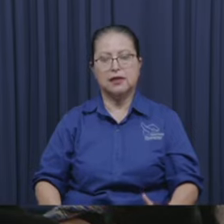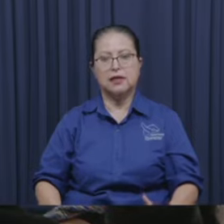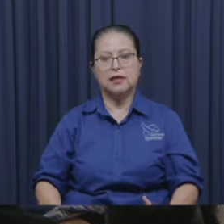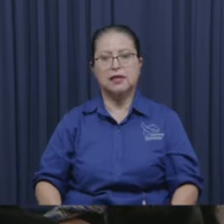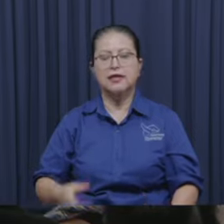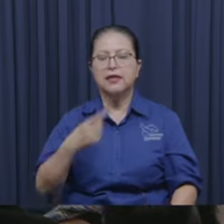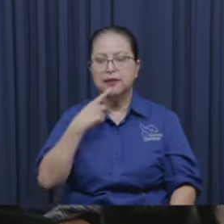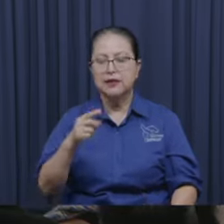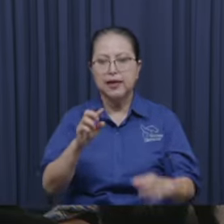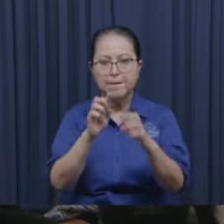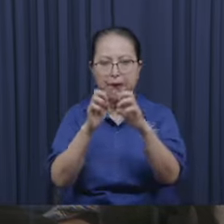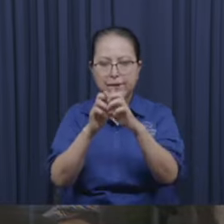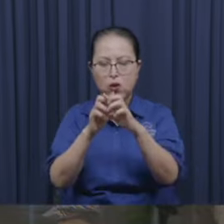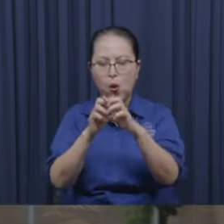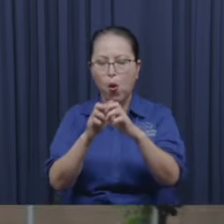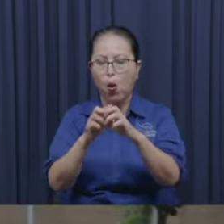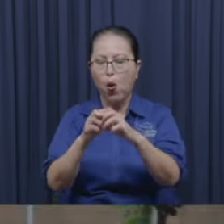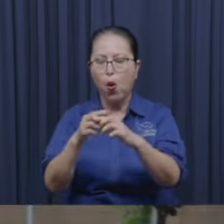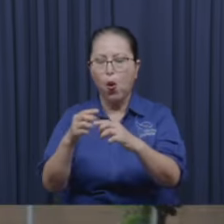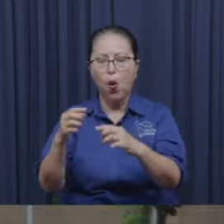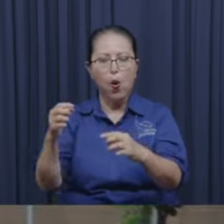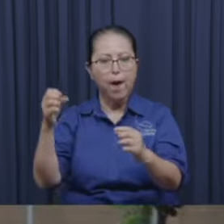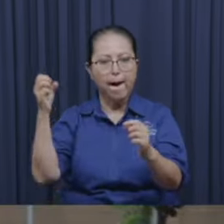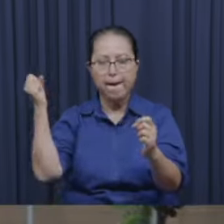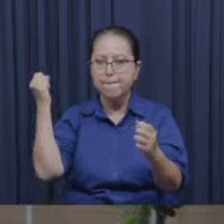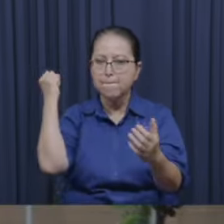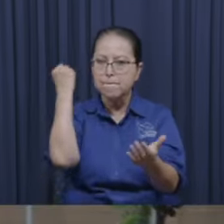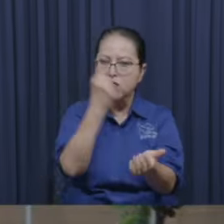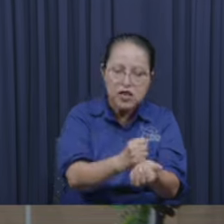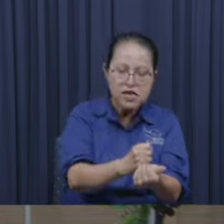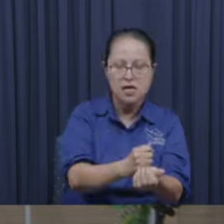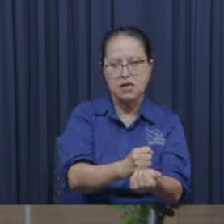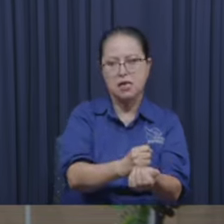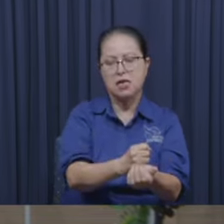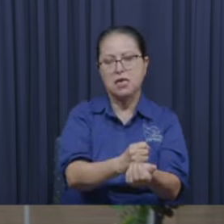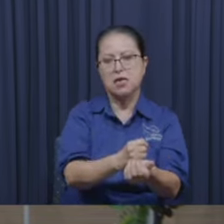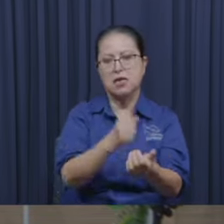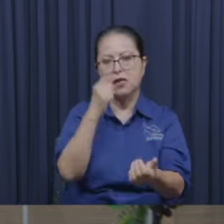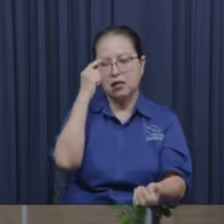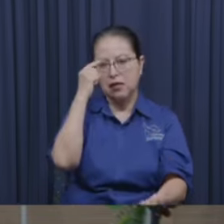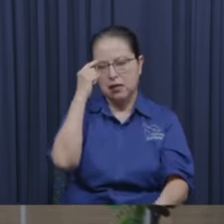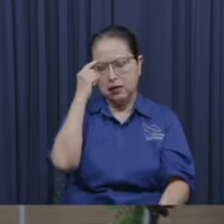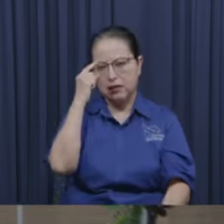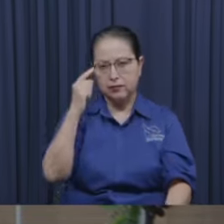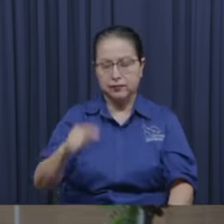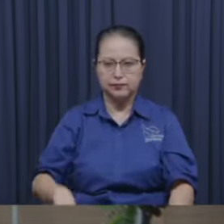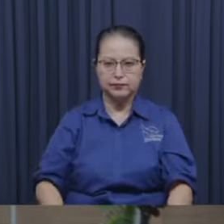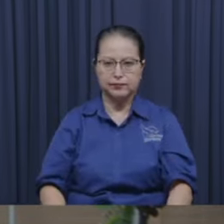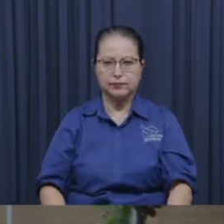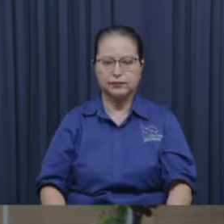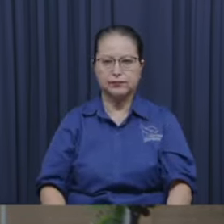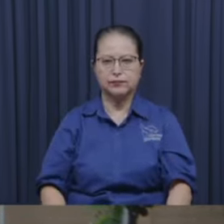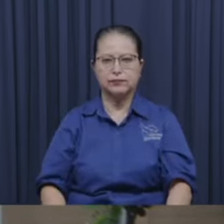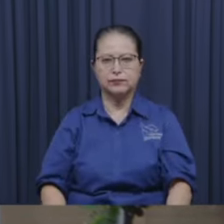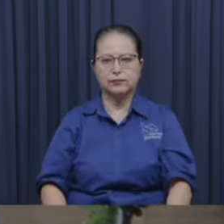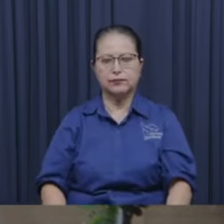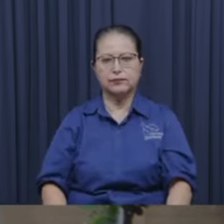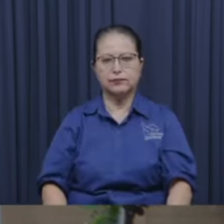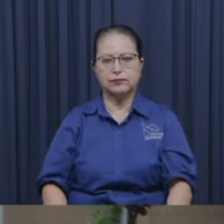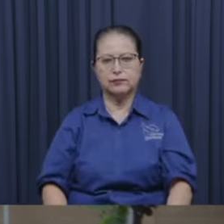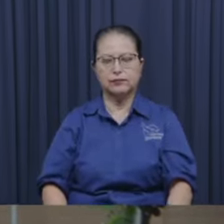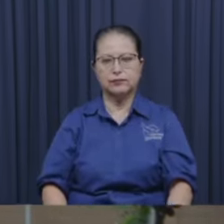nerón pero que la ponen en todos los canales de televisión cristiano excepto rema y si lo han puesto alguien le va